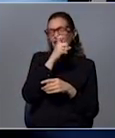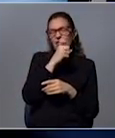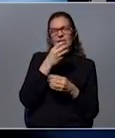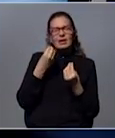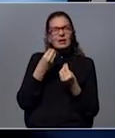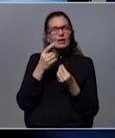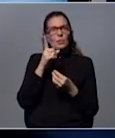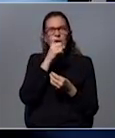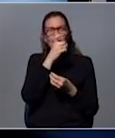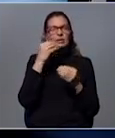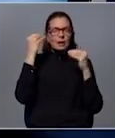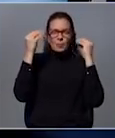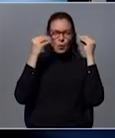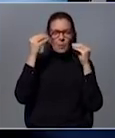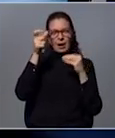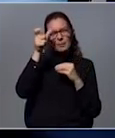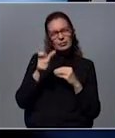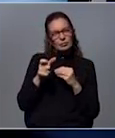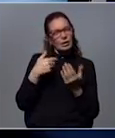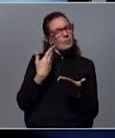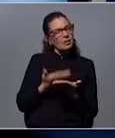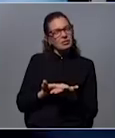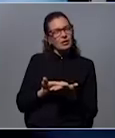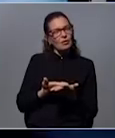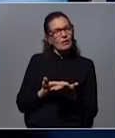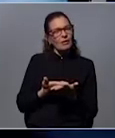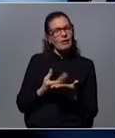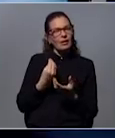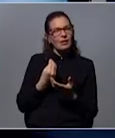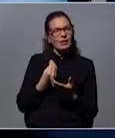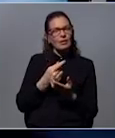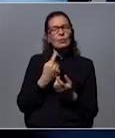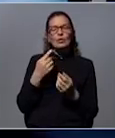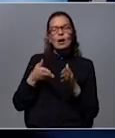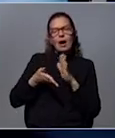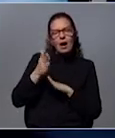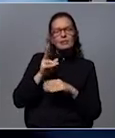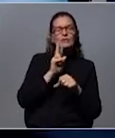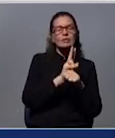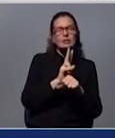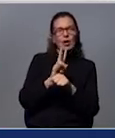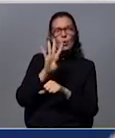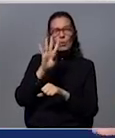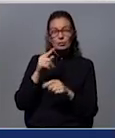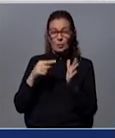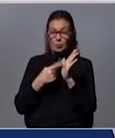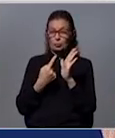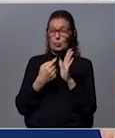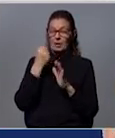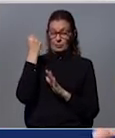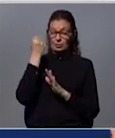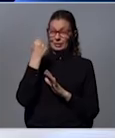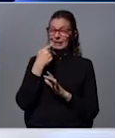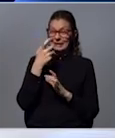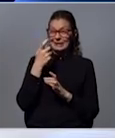les digo que les preocupa a la gente de los planteos que que han recibido en esas recorridas porque hay cuatro puntos centrales que recién los